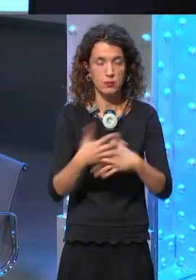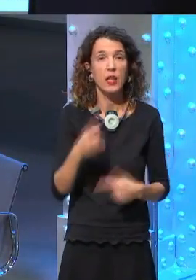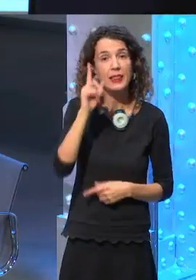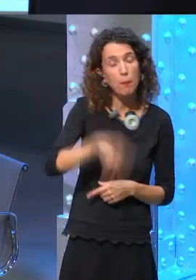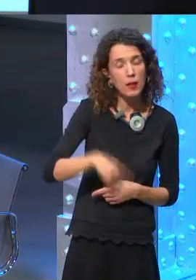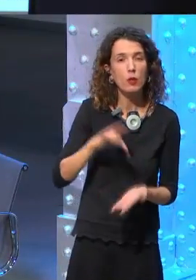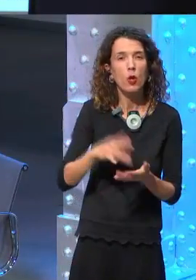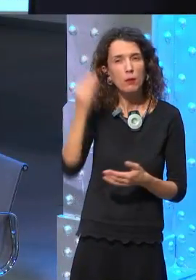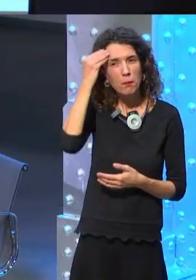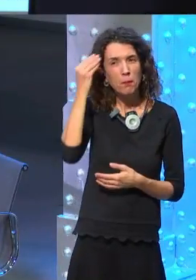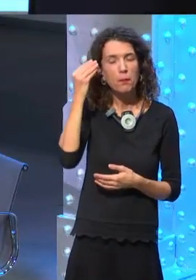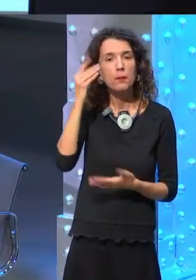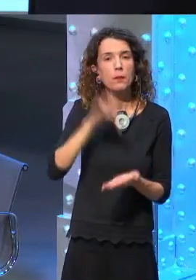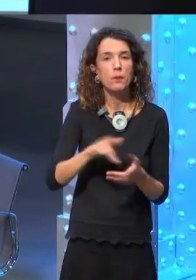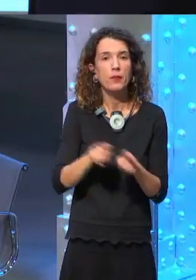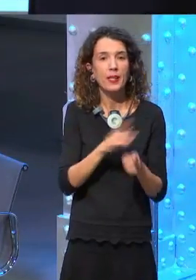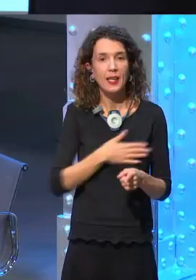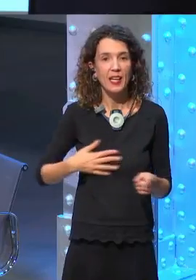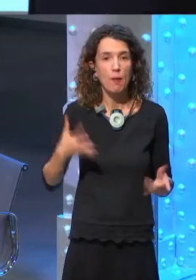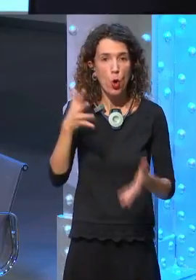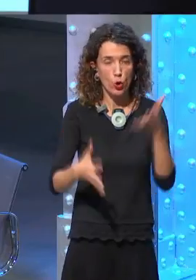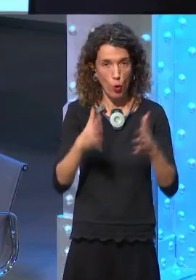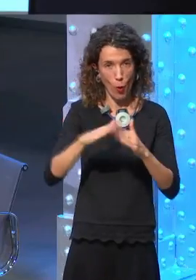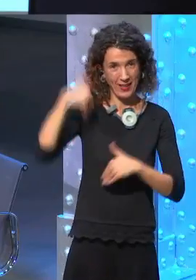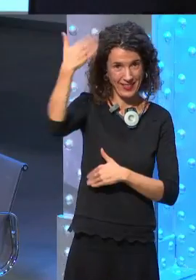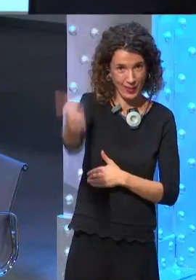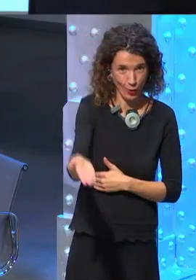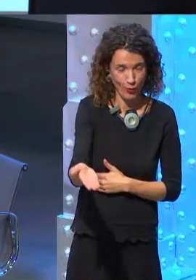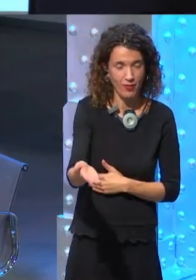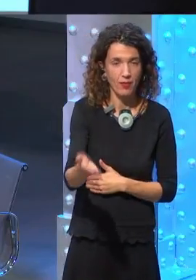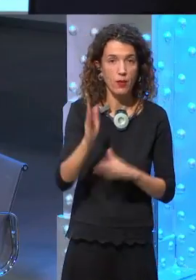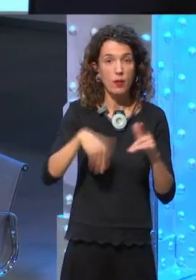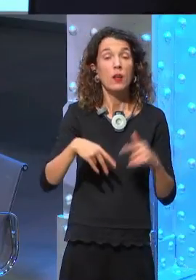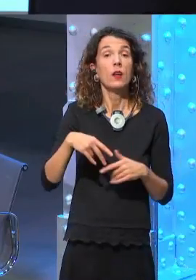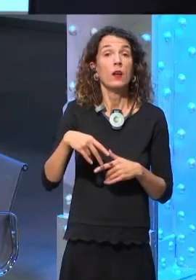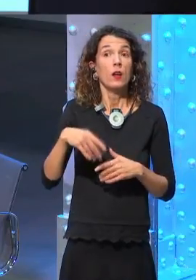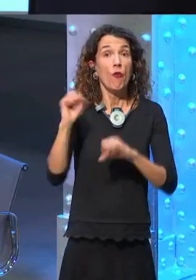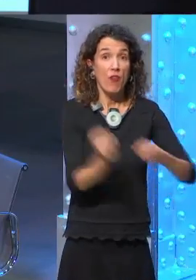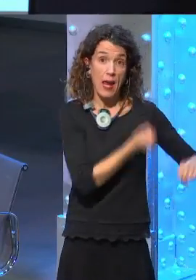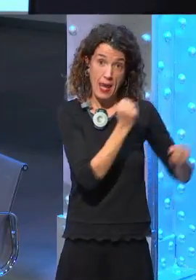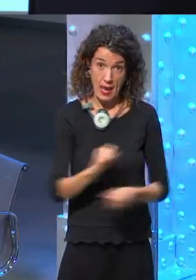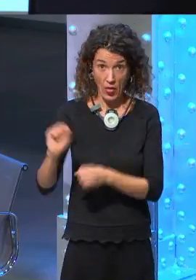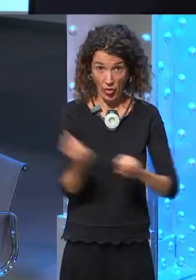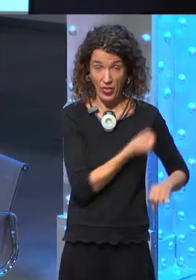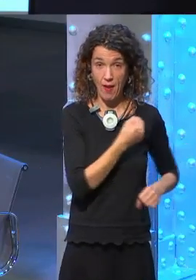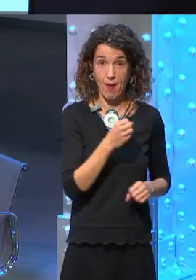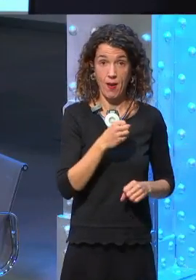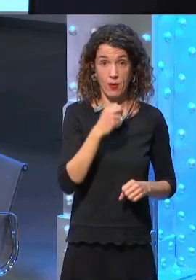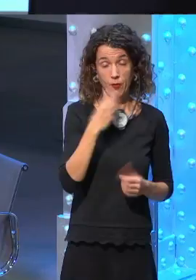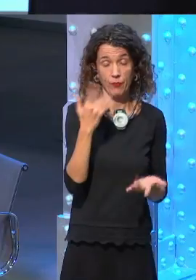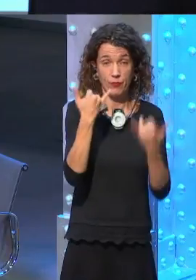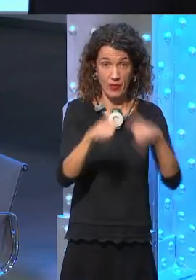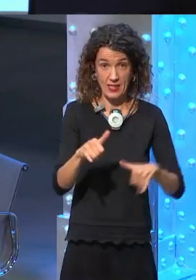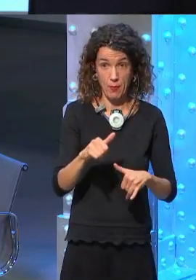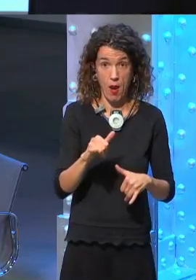También nos planteamos llevar el robot al exterior, y en la Bienal de Venecia llevamos el